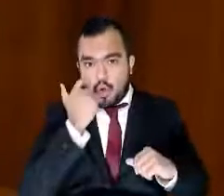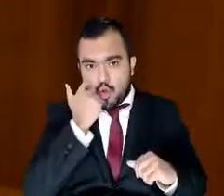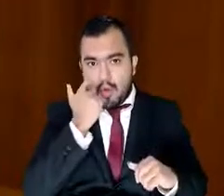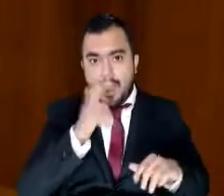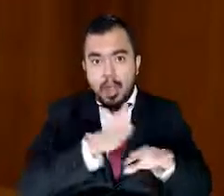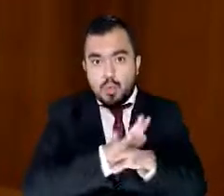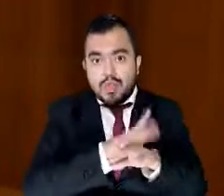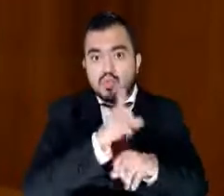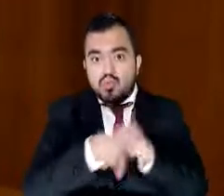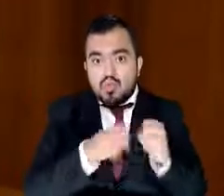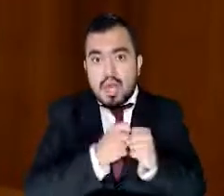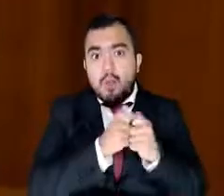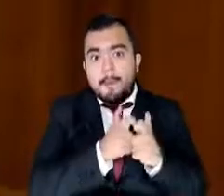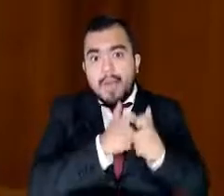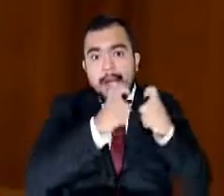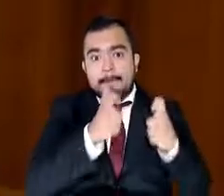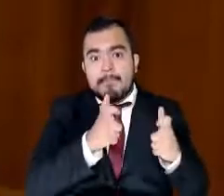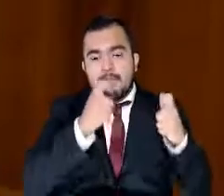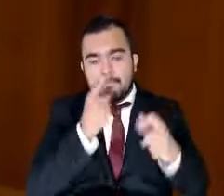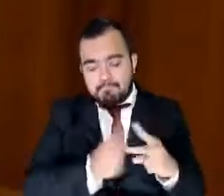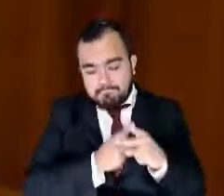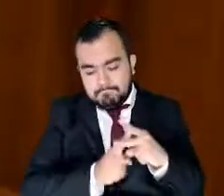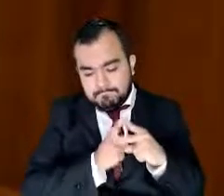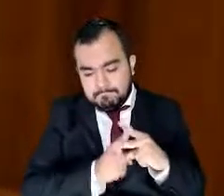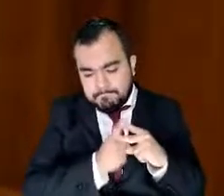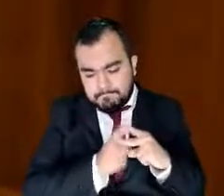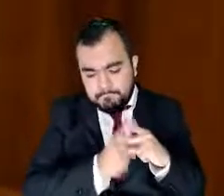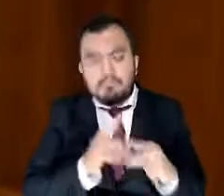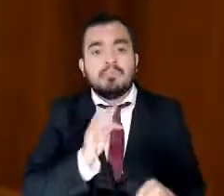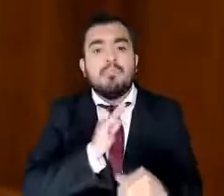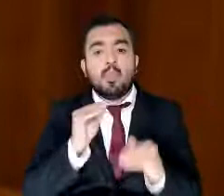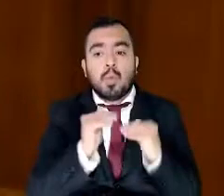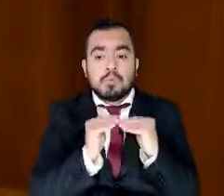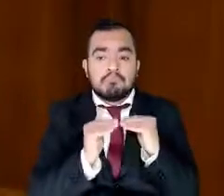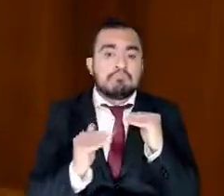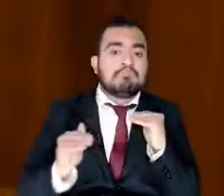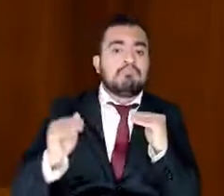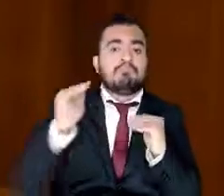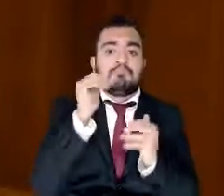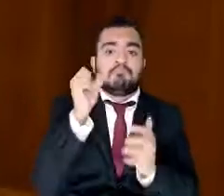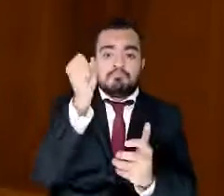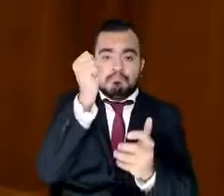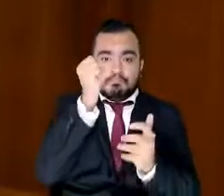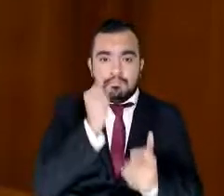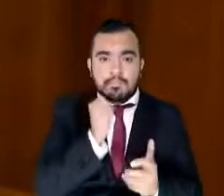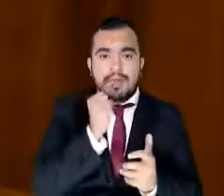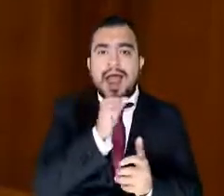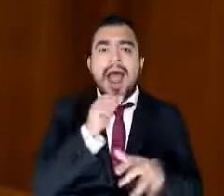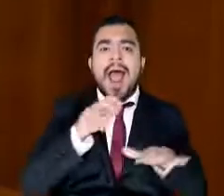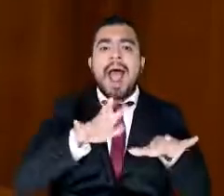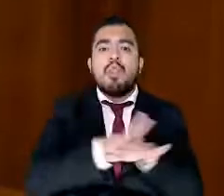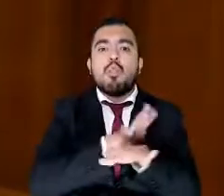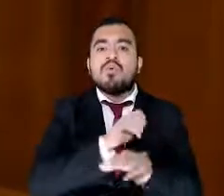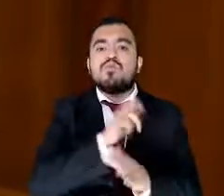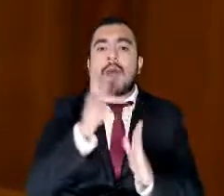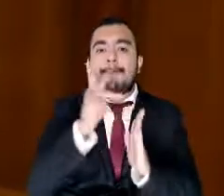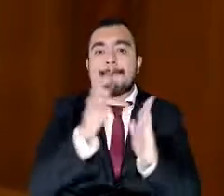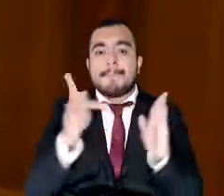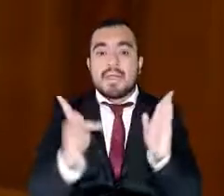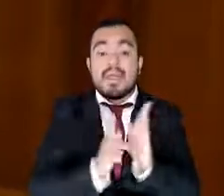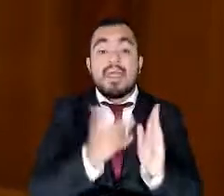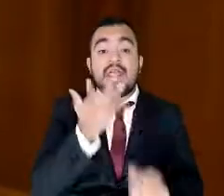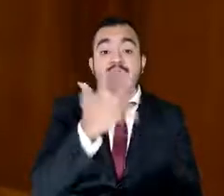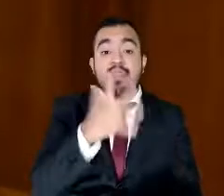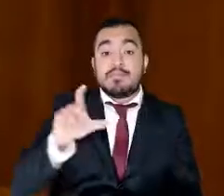año, se estima que puede incrementar sus ingresos por concepto de actualizaciones de predial entre un 10